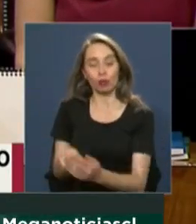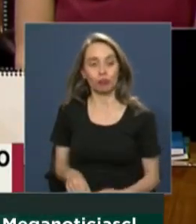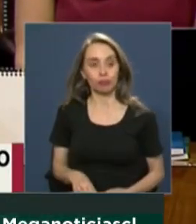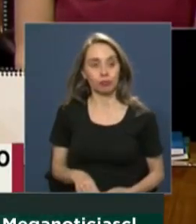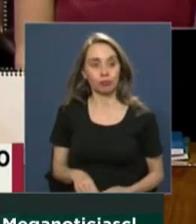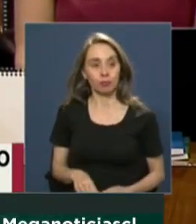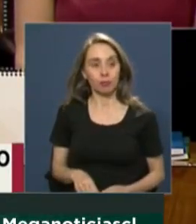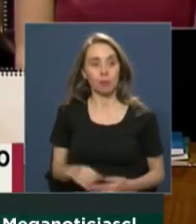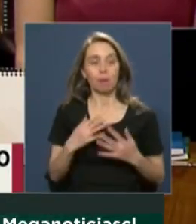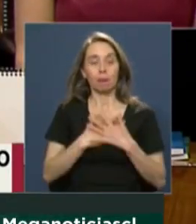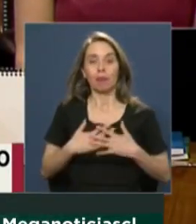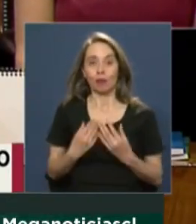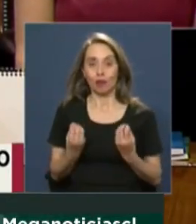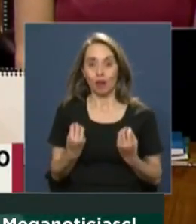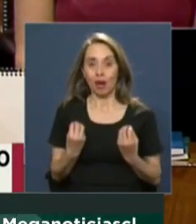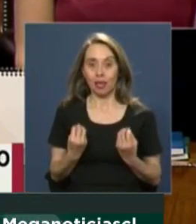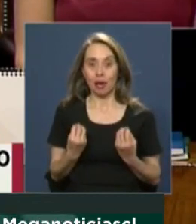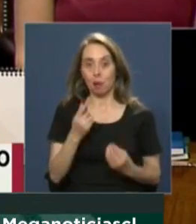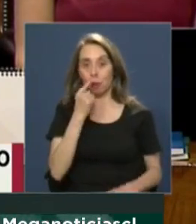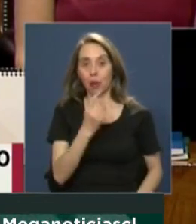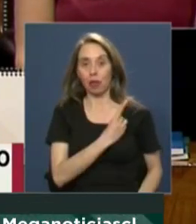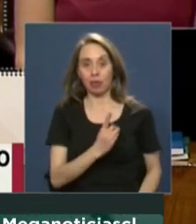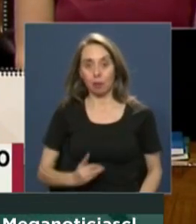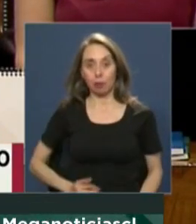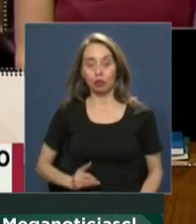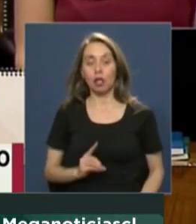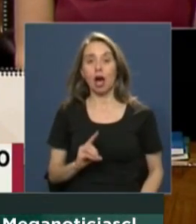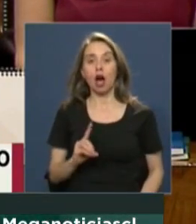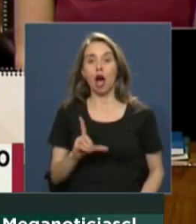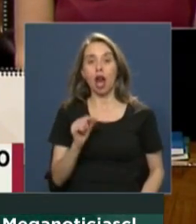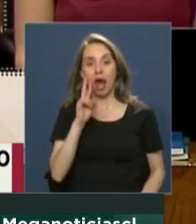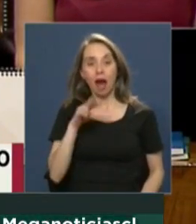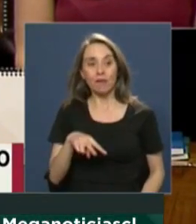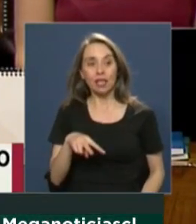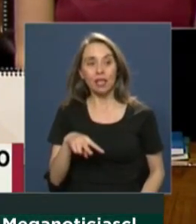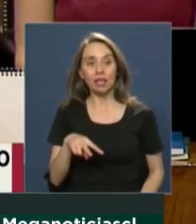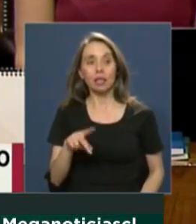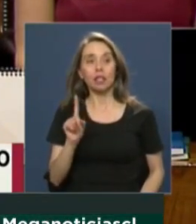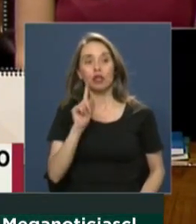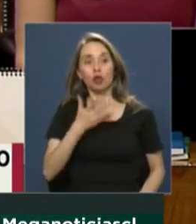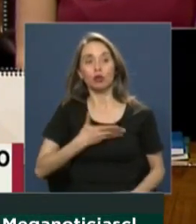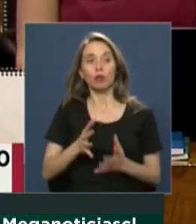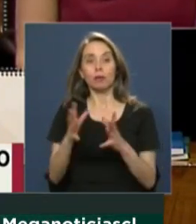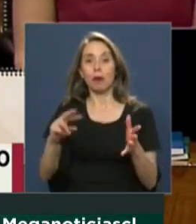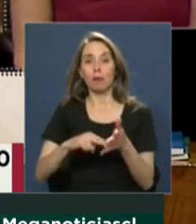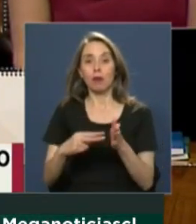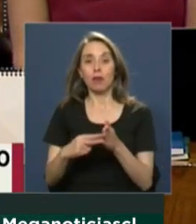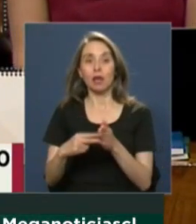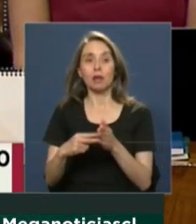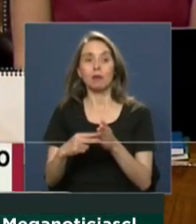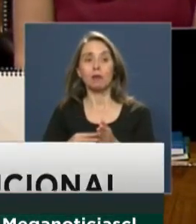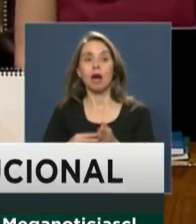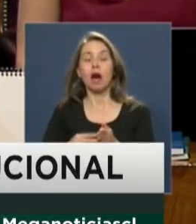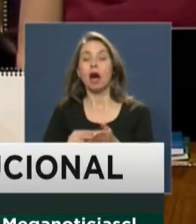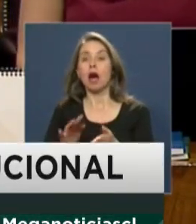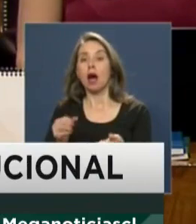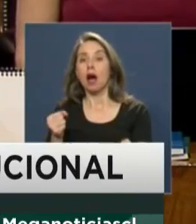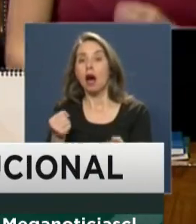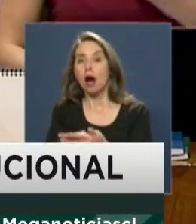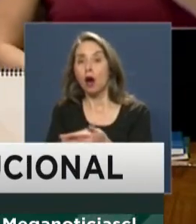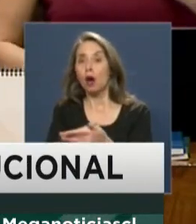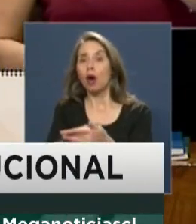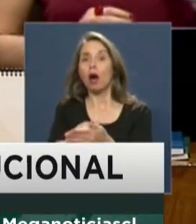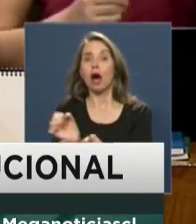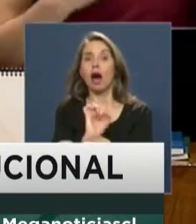de Andrés Chadwick, ex ministro del Interior. Ha terminado la discusión y ya damos paso a la votación.